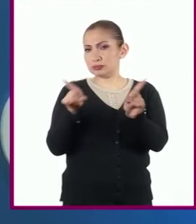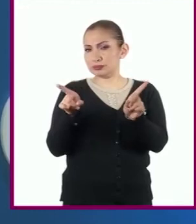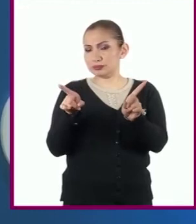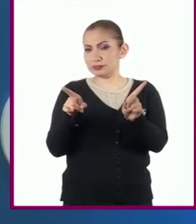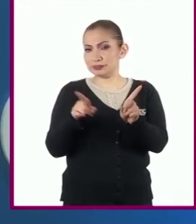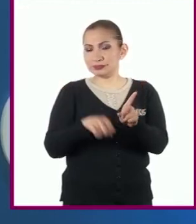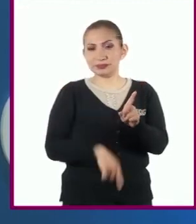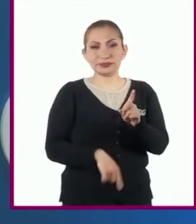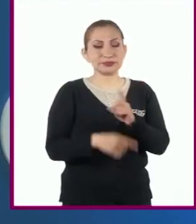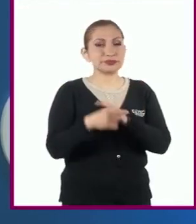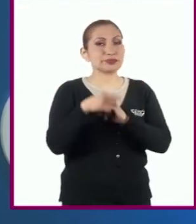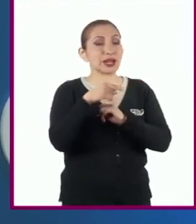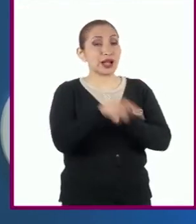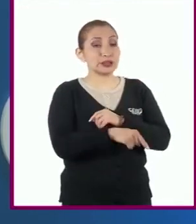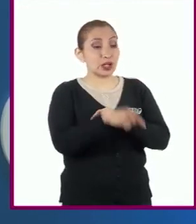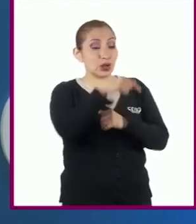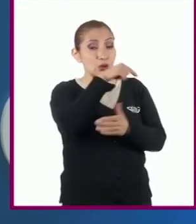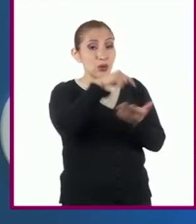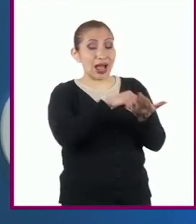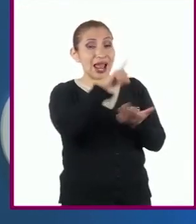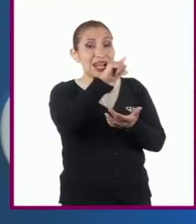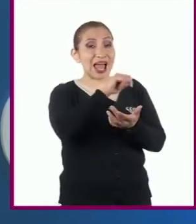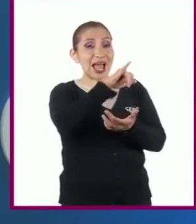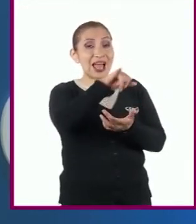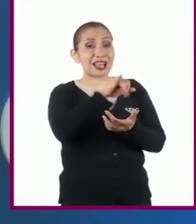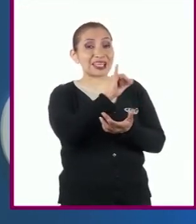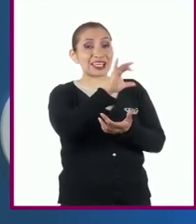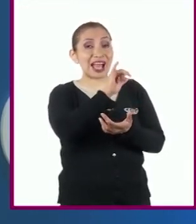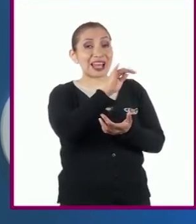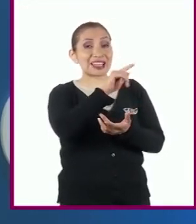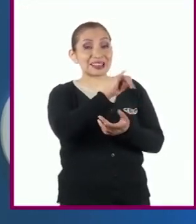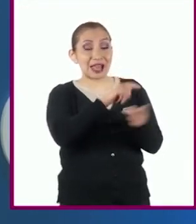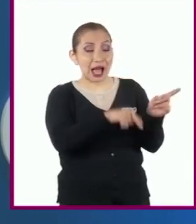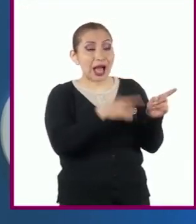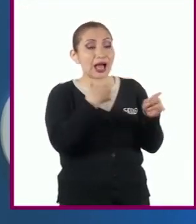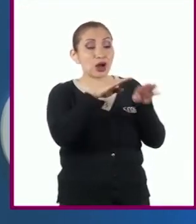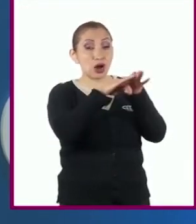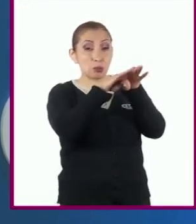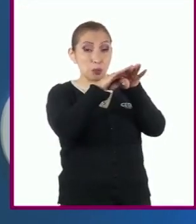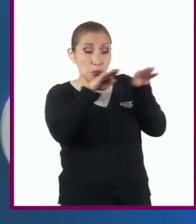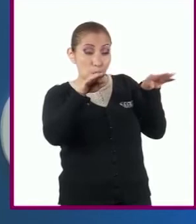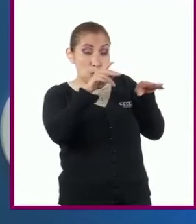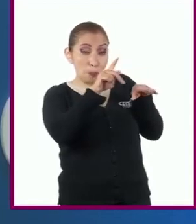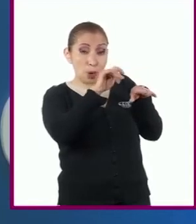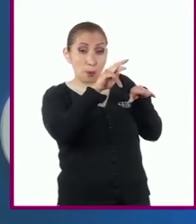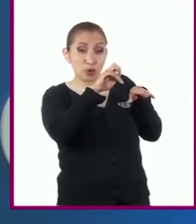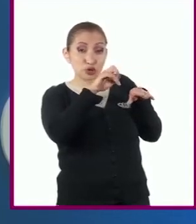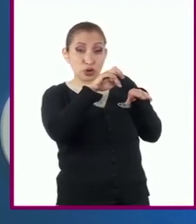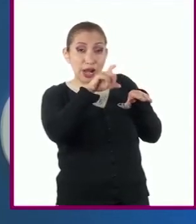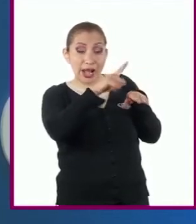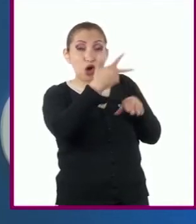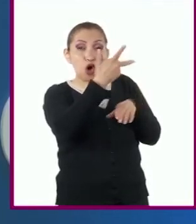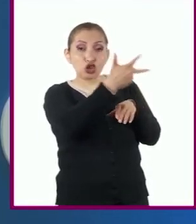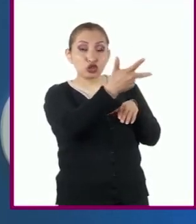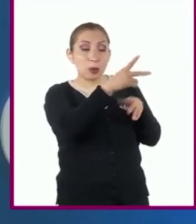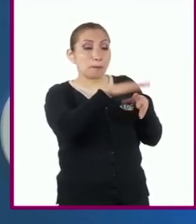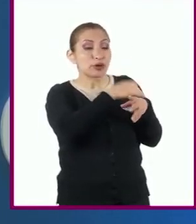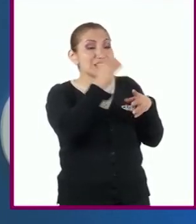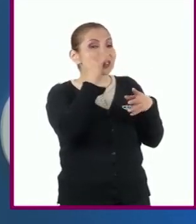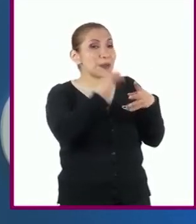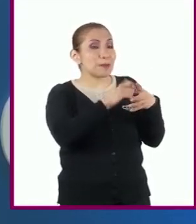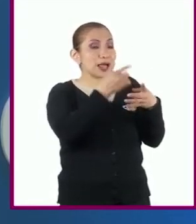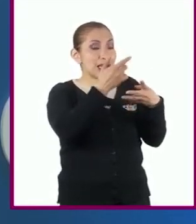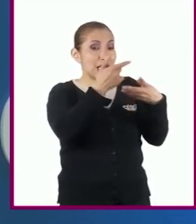Para 3. En el caso del local La Jicarita, la constante de proporcionalidad es 8, porque siempre